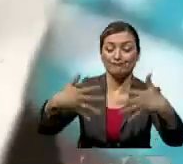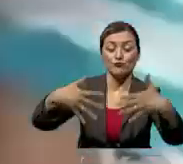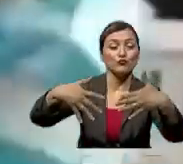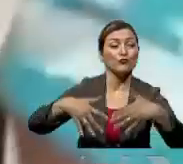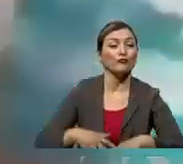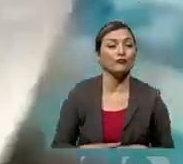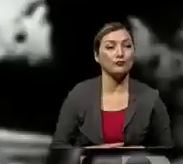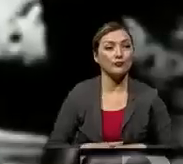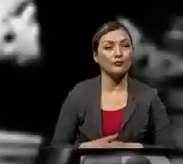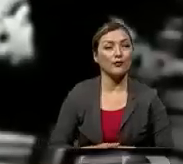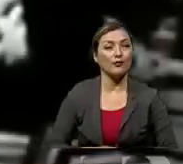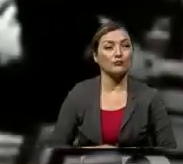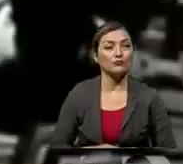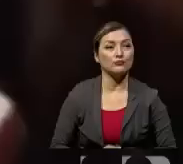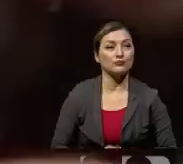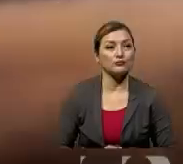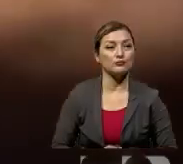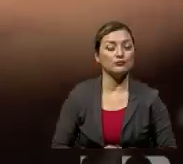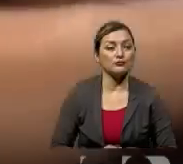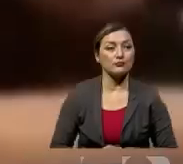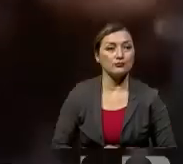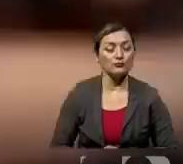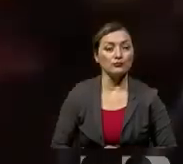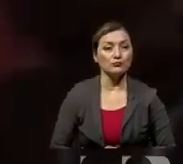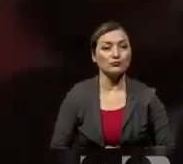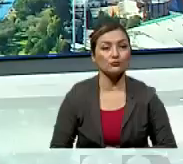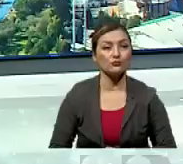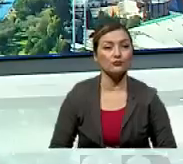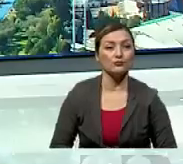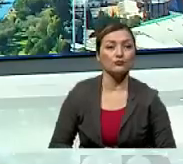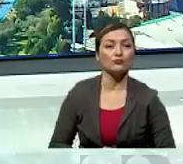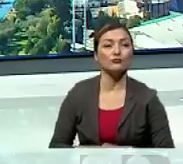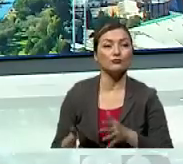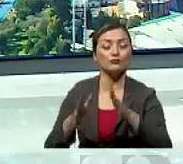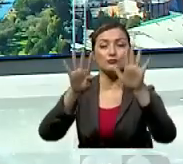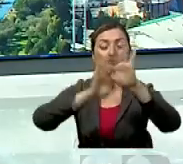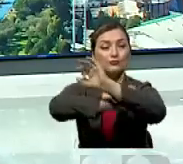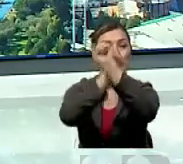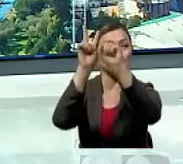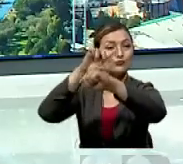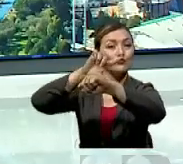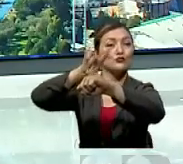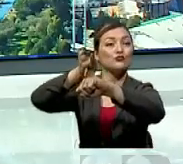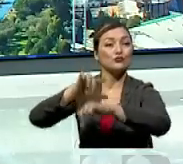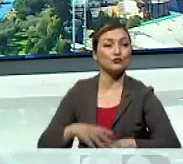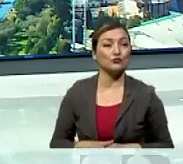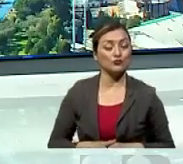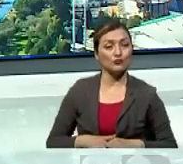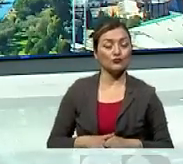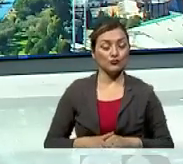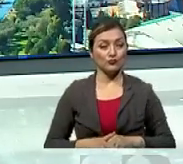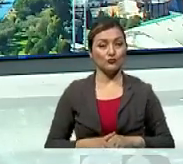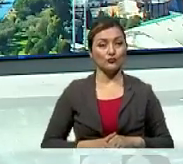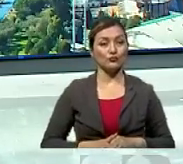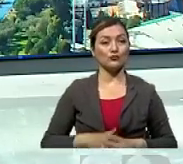gravísima. En Guayaquil, Carlos Acoto, 24 horas. 9 de la mañana con 22 minutos, con la intervención de